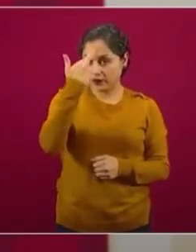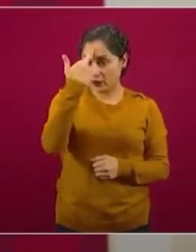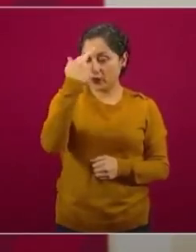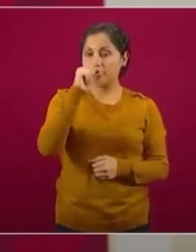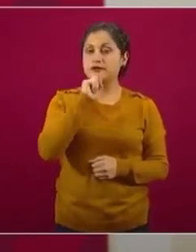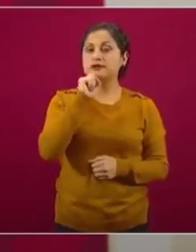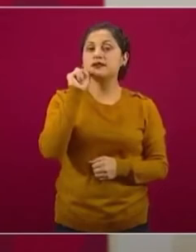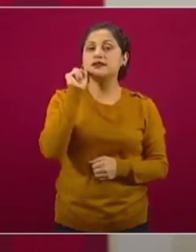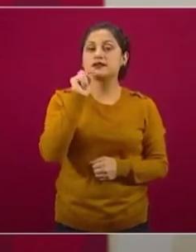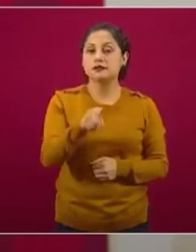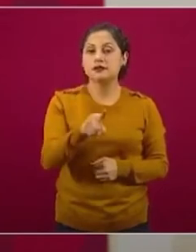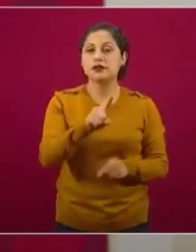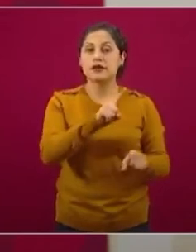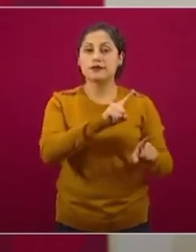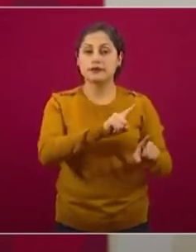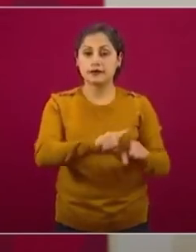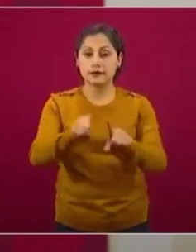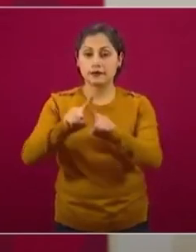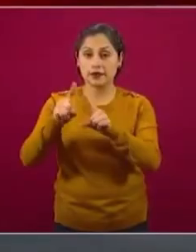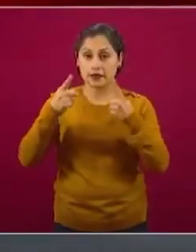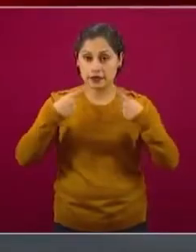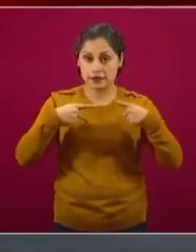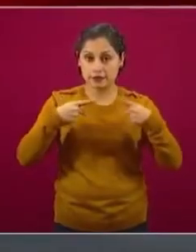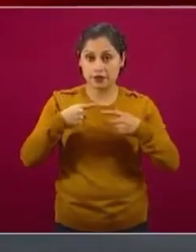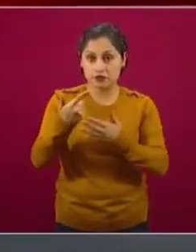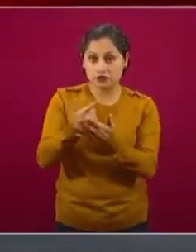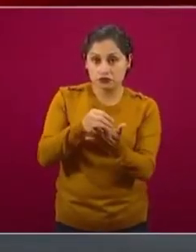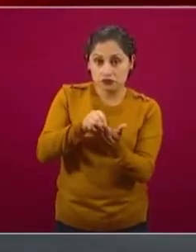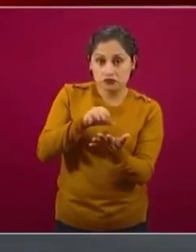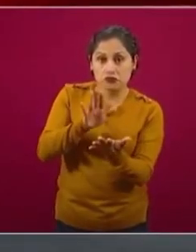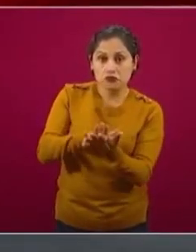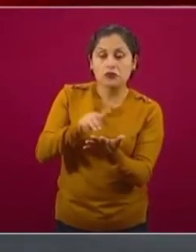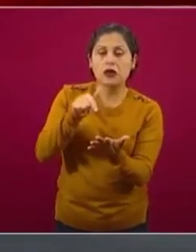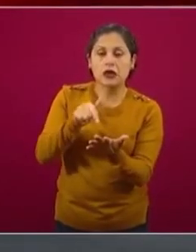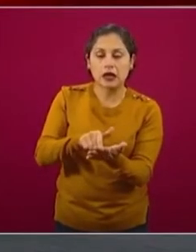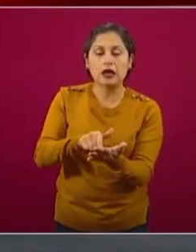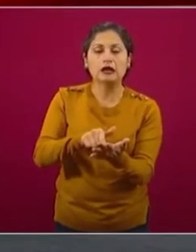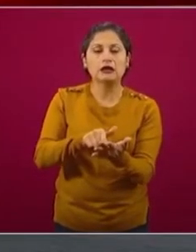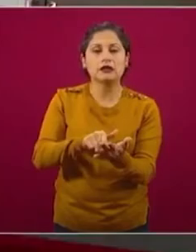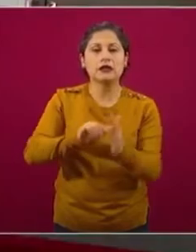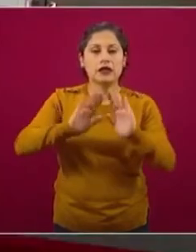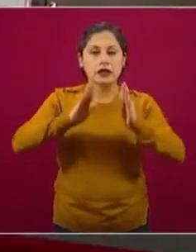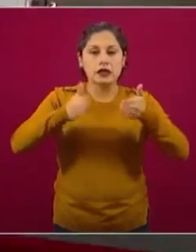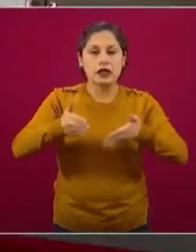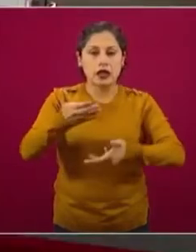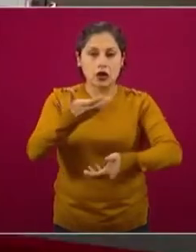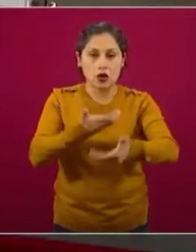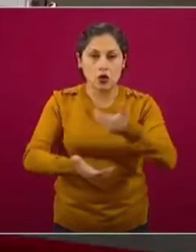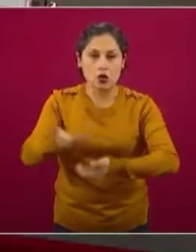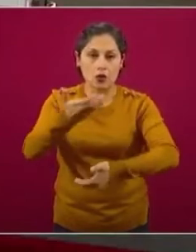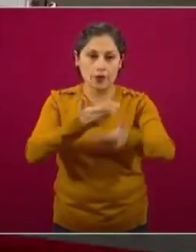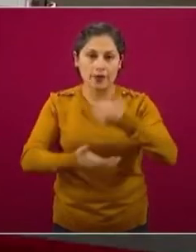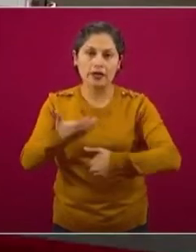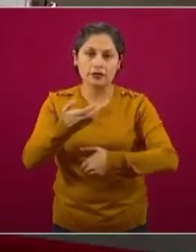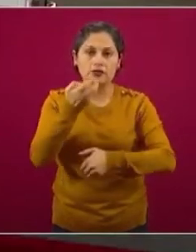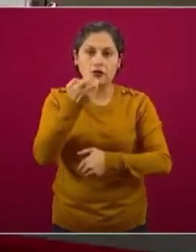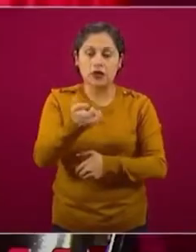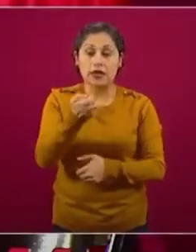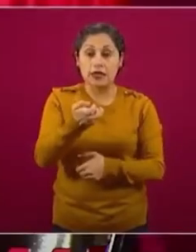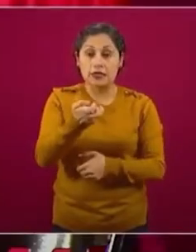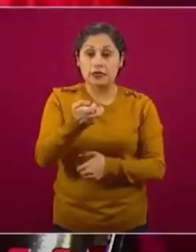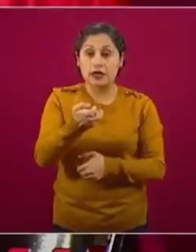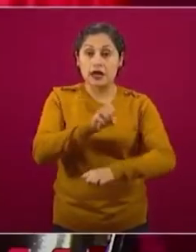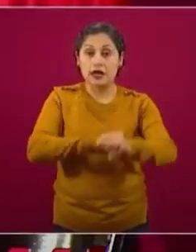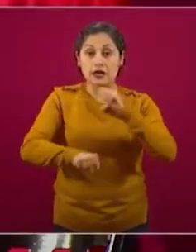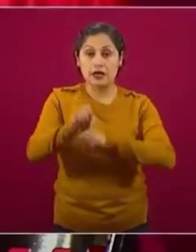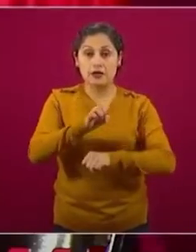de estos beneficiarios están en el sector comercio, sector que no ha sido afectado por la suspensión de actividades, pero sí ha